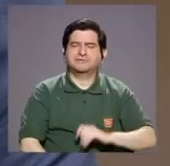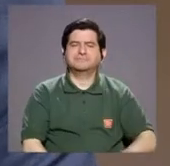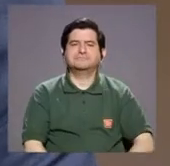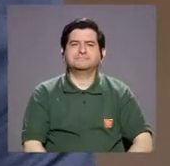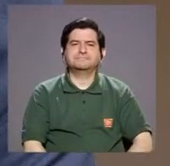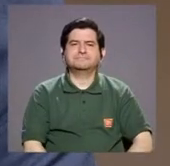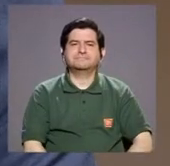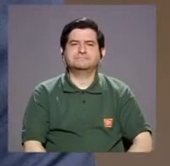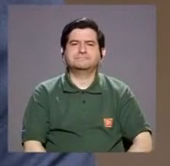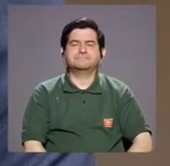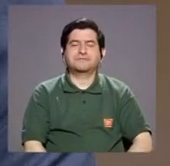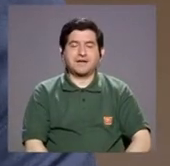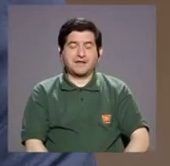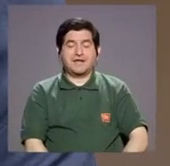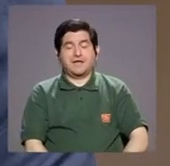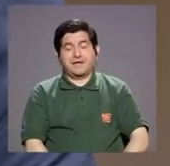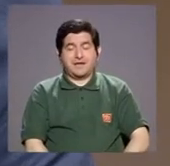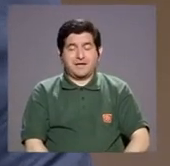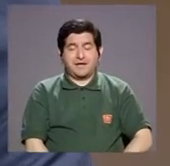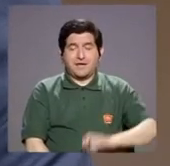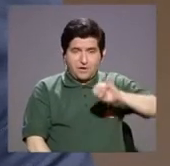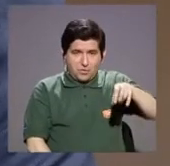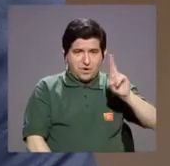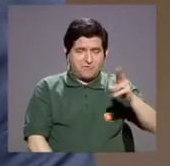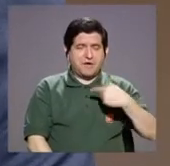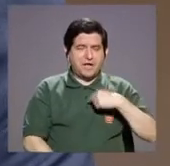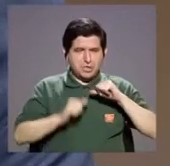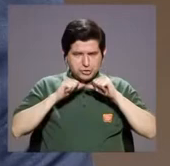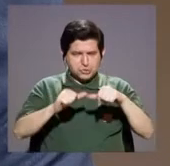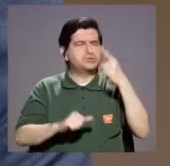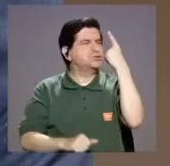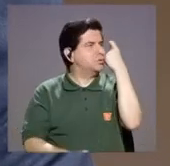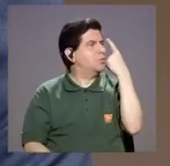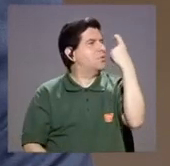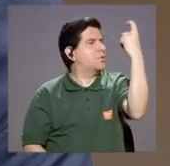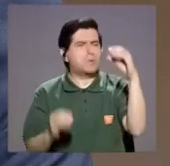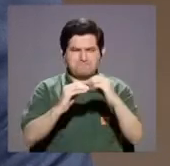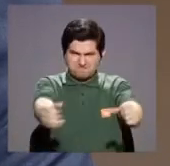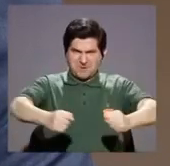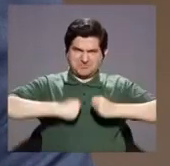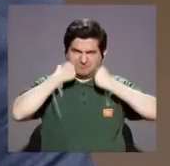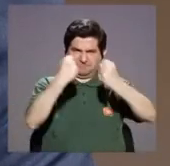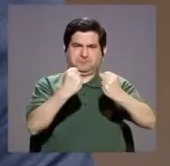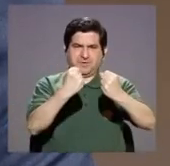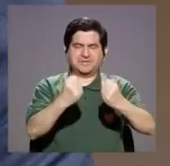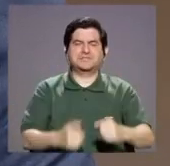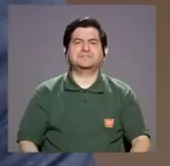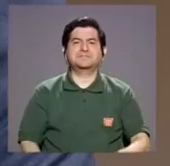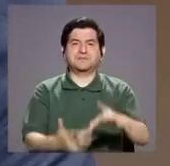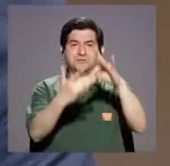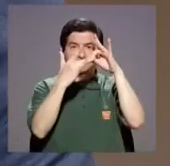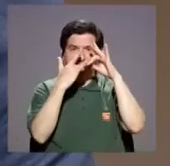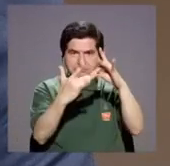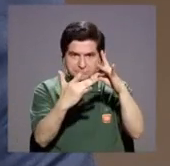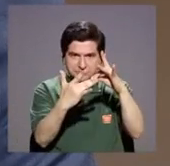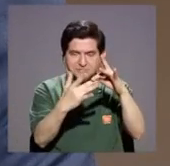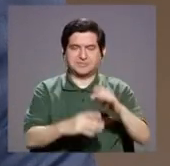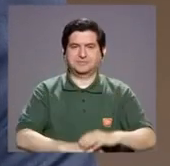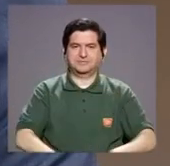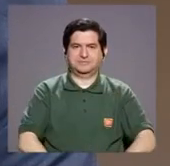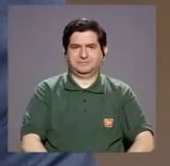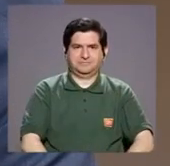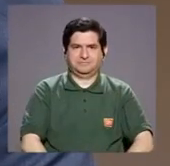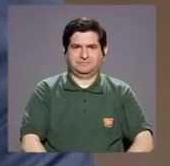don rafael sigo con mucha ilusión sigo con más fuerza y sobre todo con una